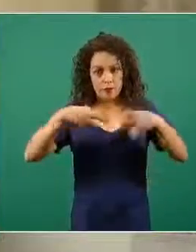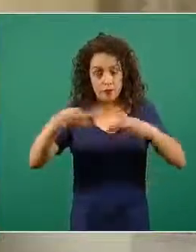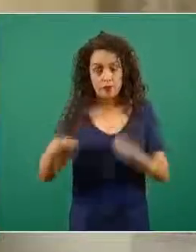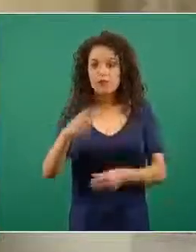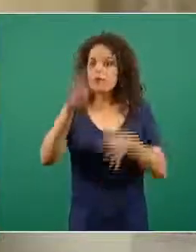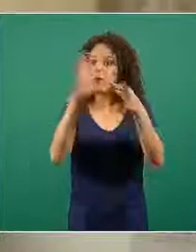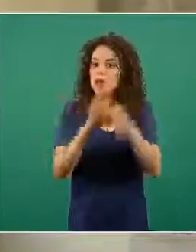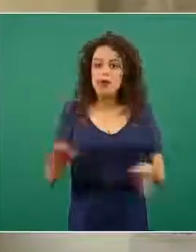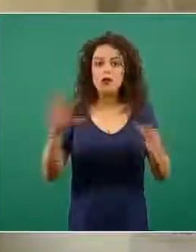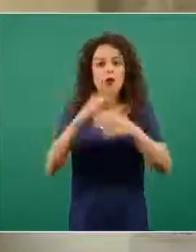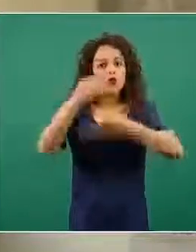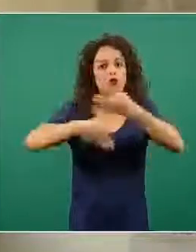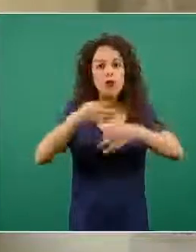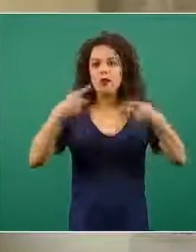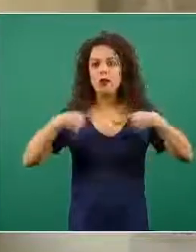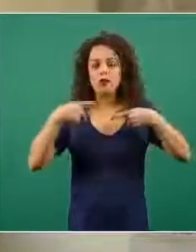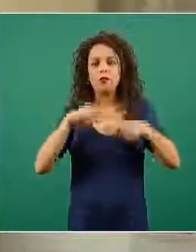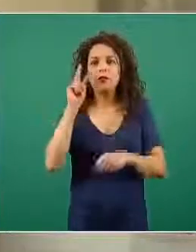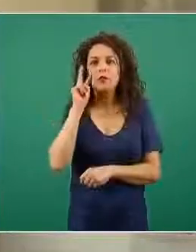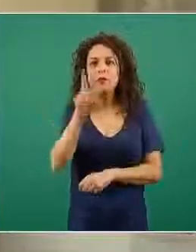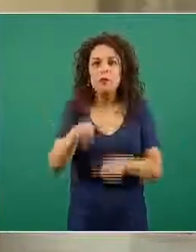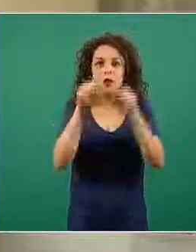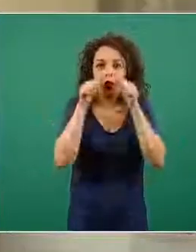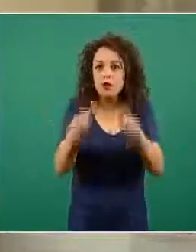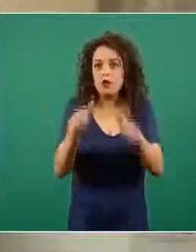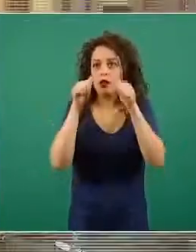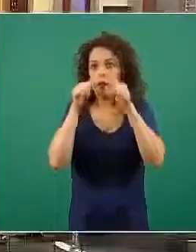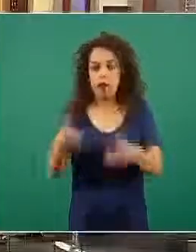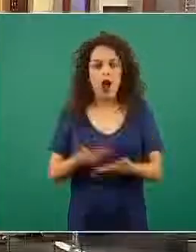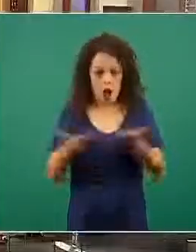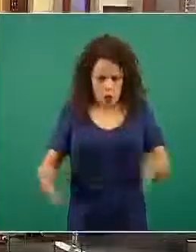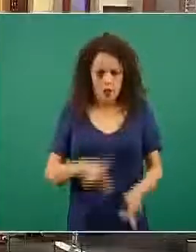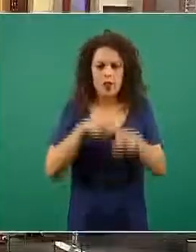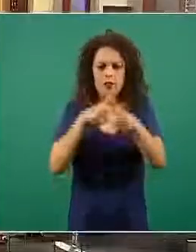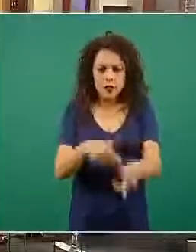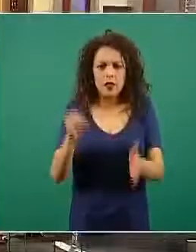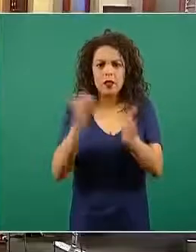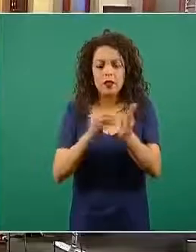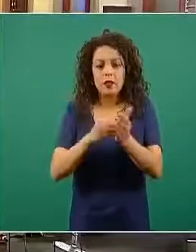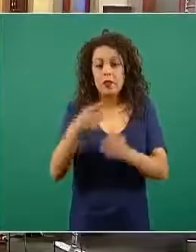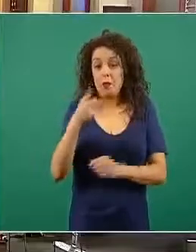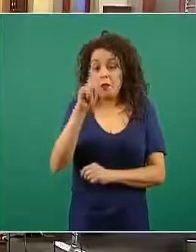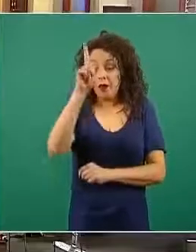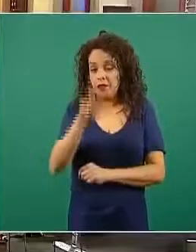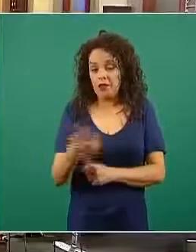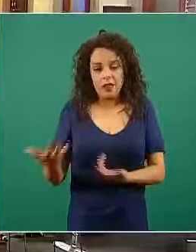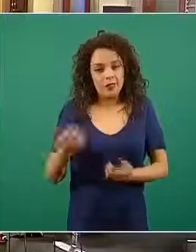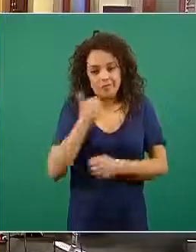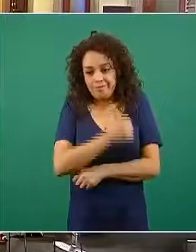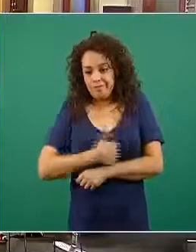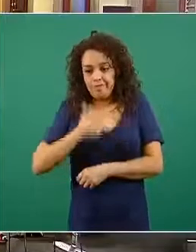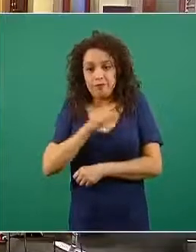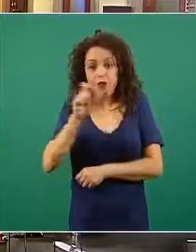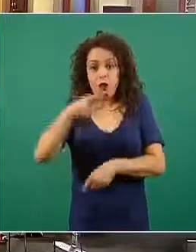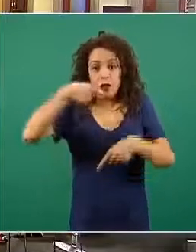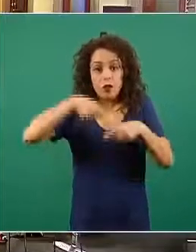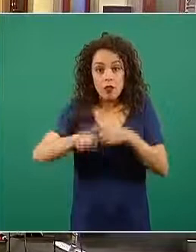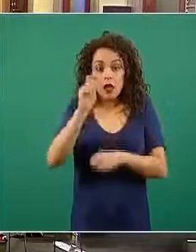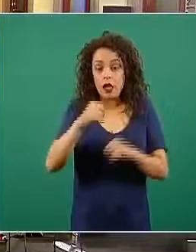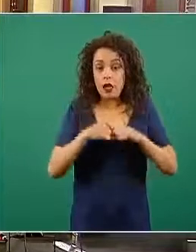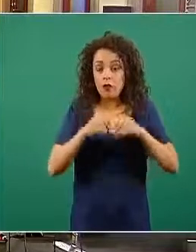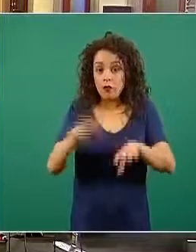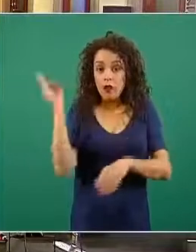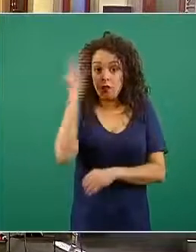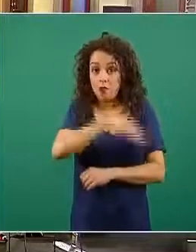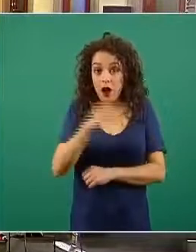todos estábamos pendientes, seguimos pendientes de todo lo que comenta, pero desgraciadamente cuando empezó la infodemia, empezaron las